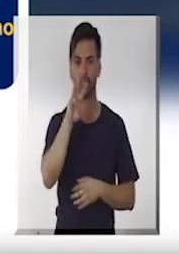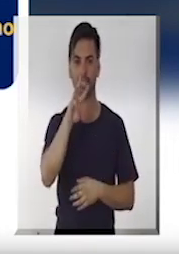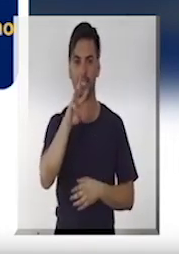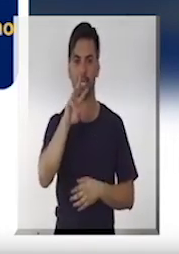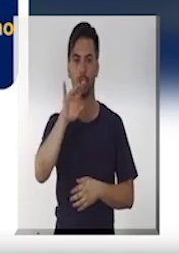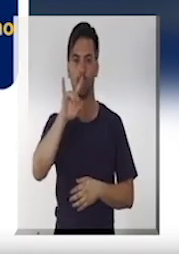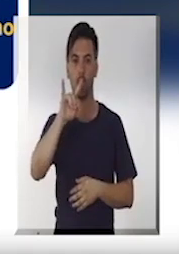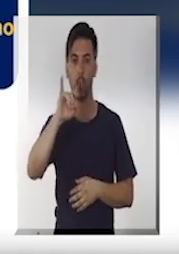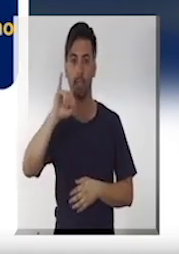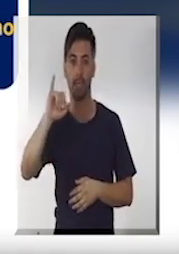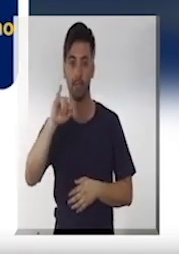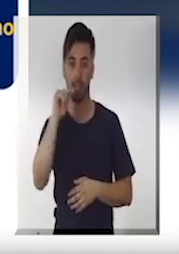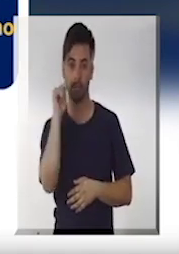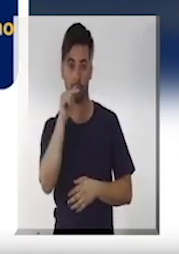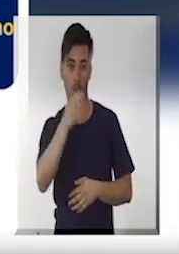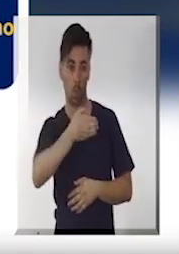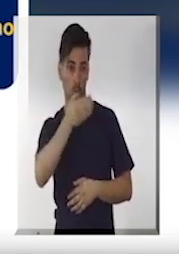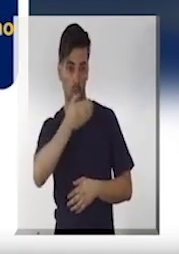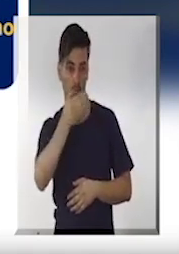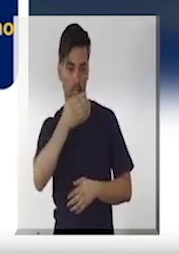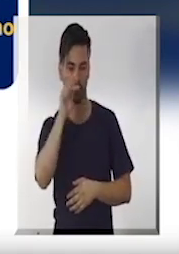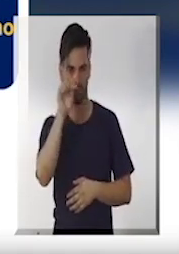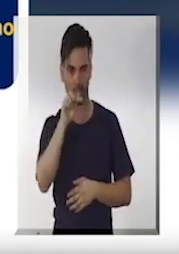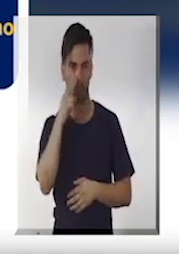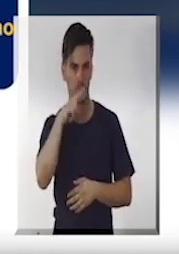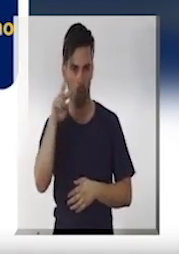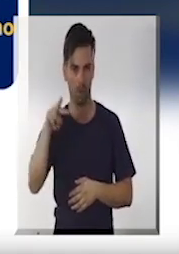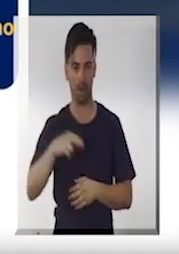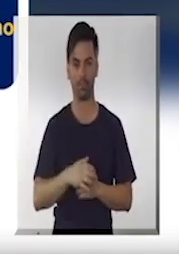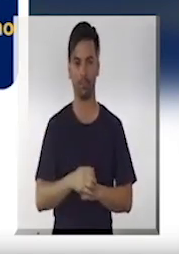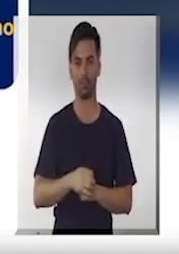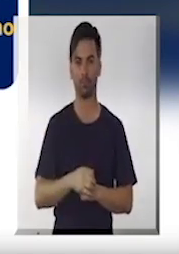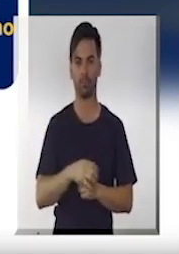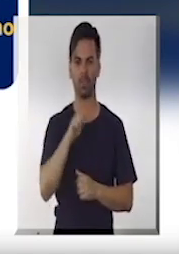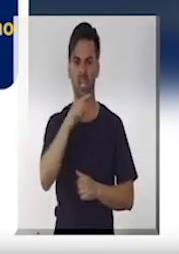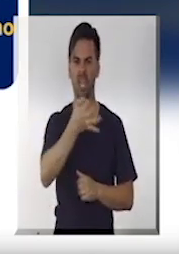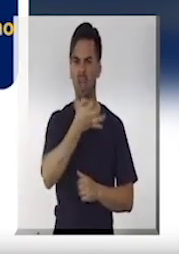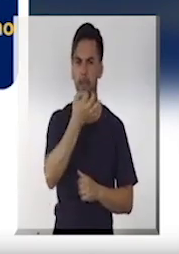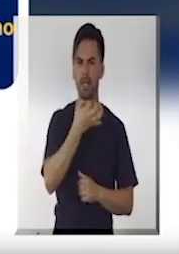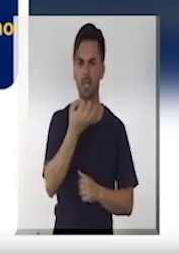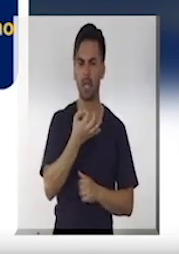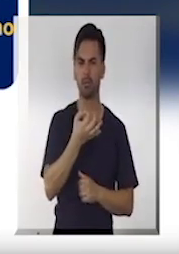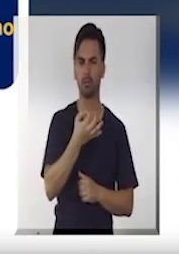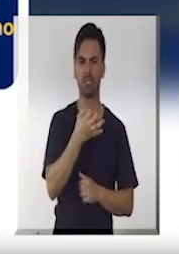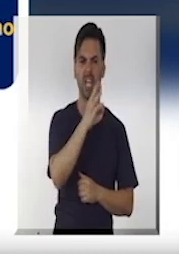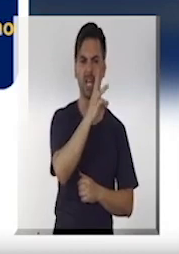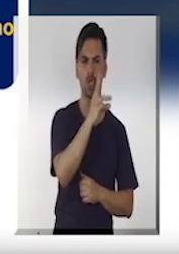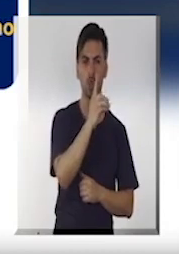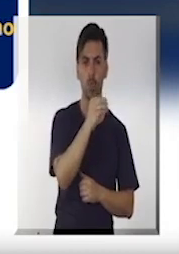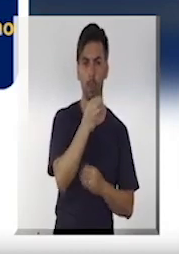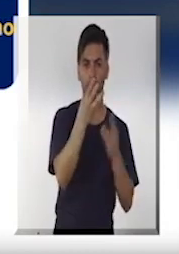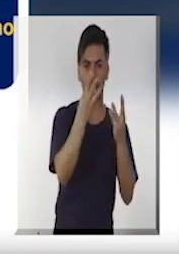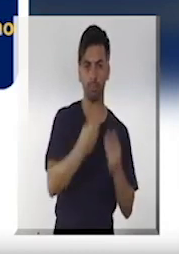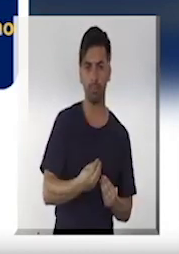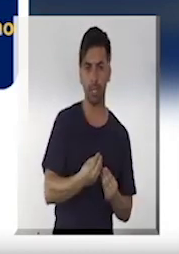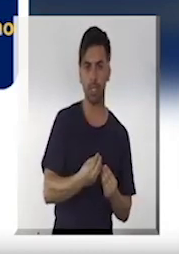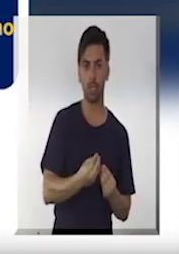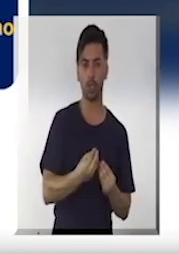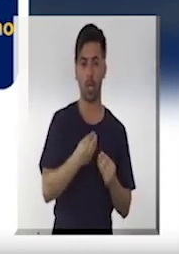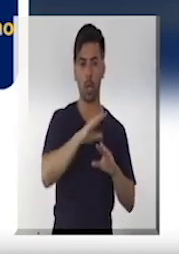396, donde el valor numérico de un término no es más que el número que se obtiene cuando